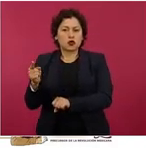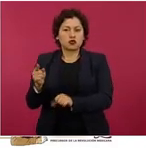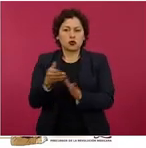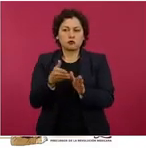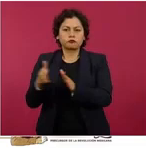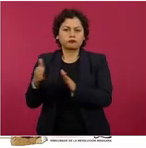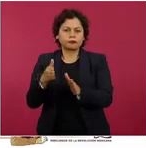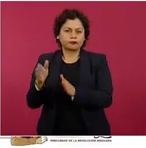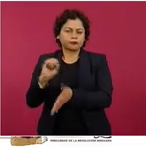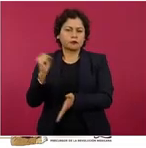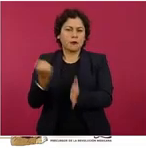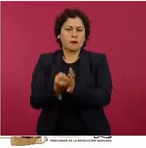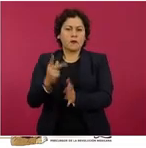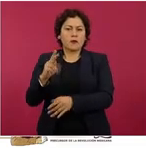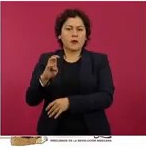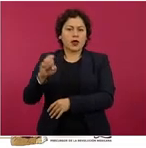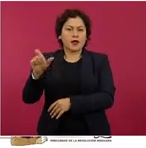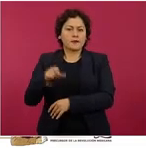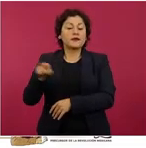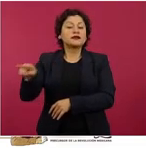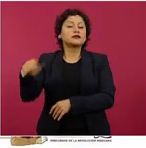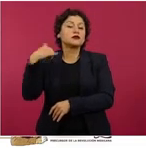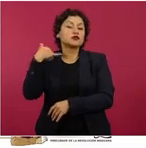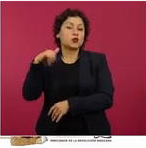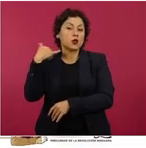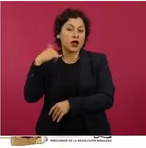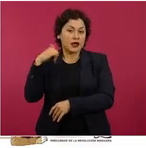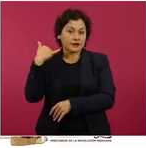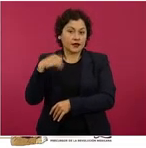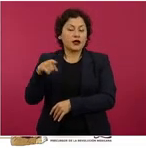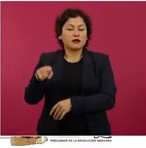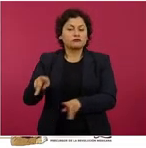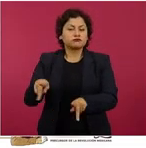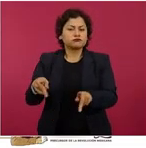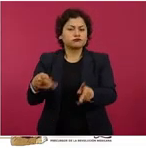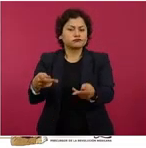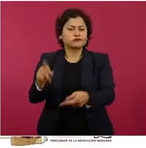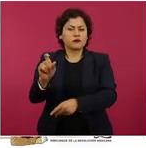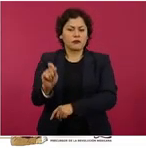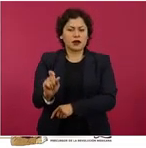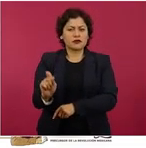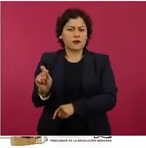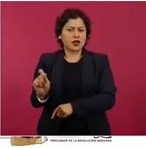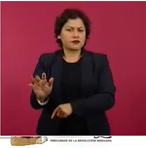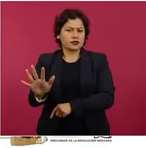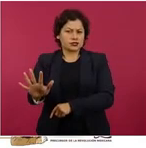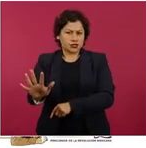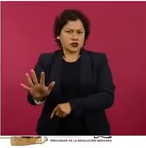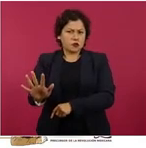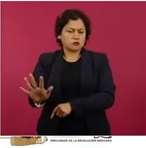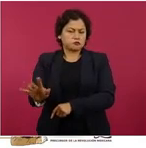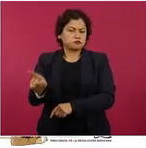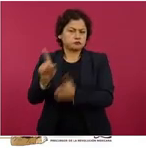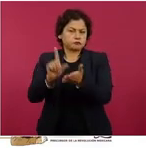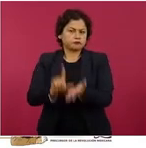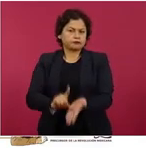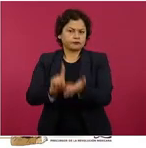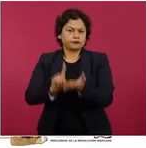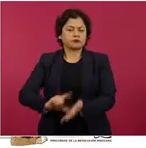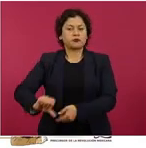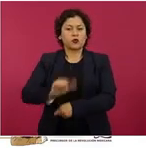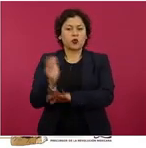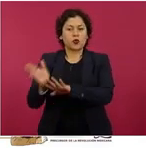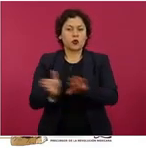de franquicia Pemex en Canacín, Yucatán, con un precio al público de 20 pesos 25 centavos por litro. Vamos ahora a la